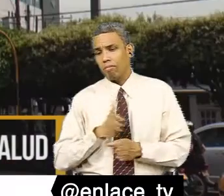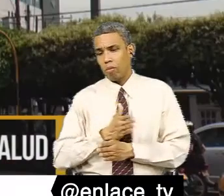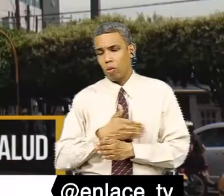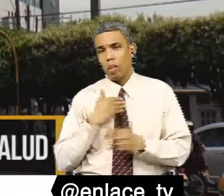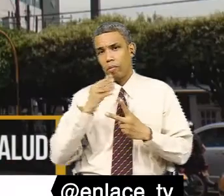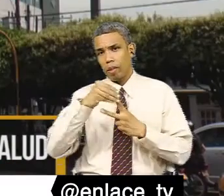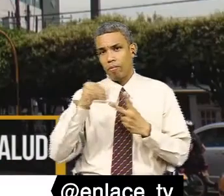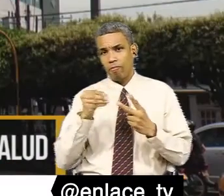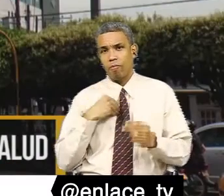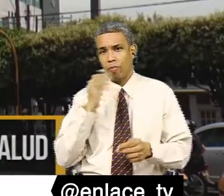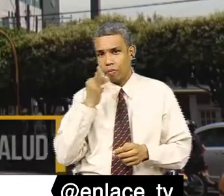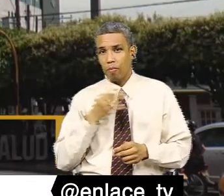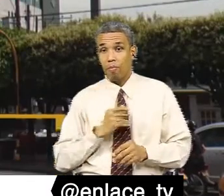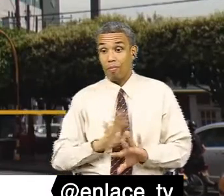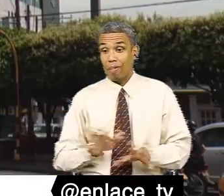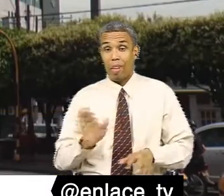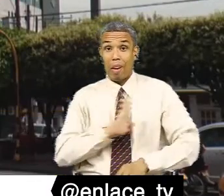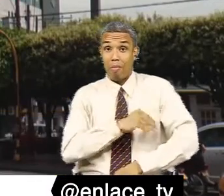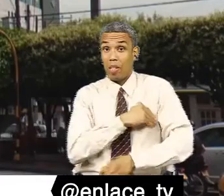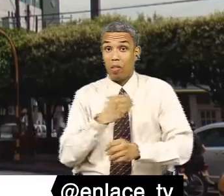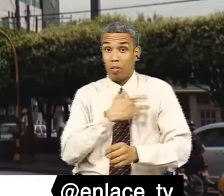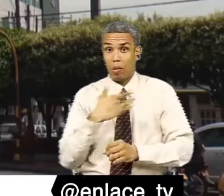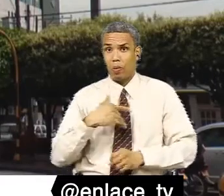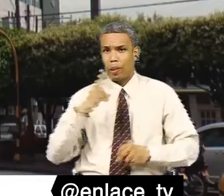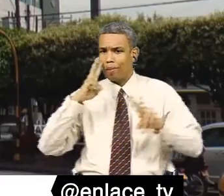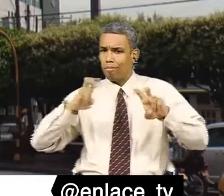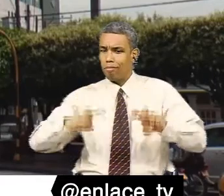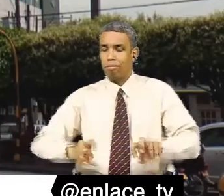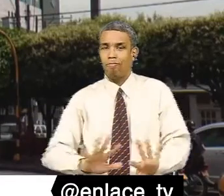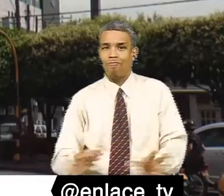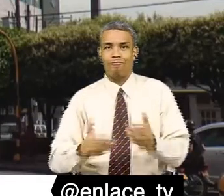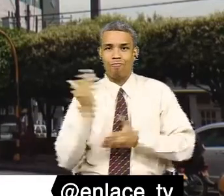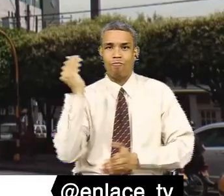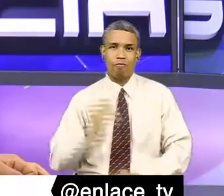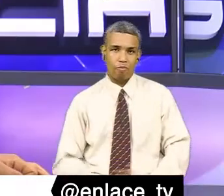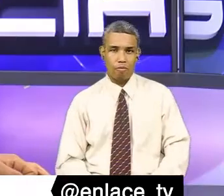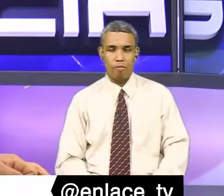EPS ya están en manos del Ministerio de Salud.